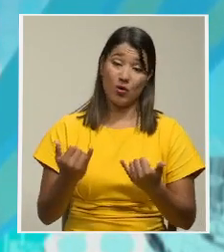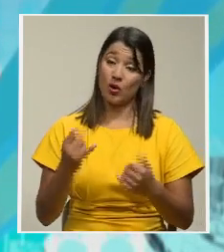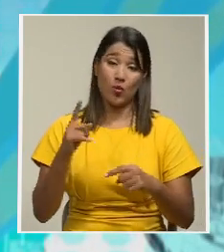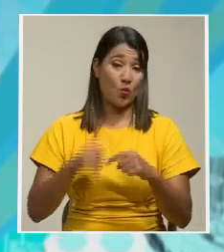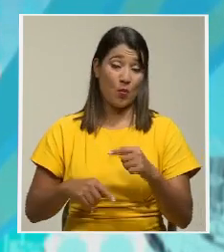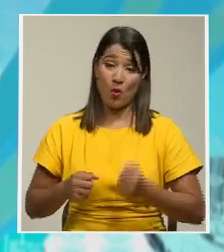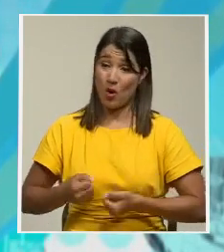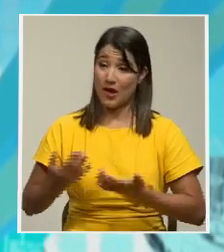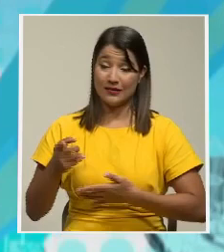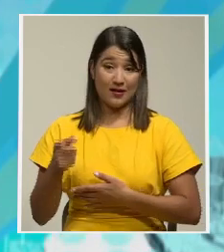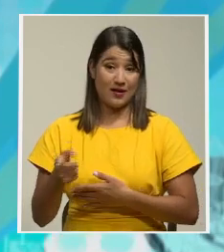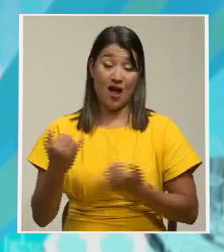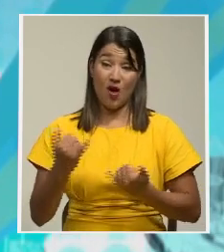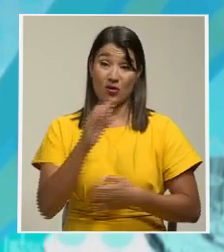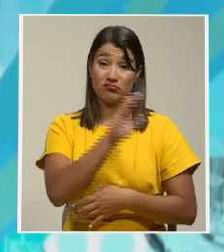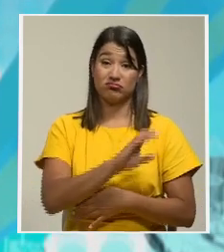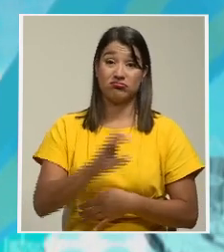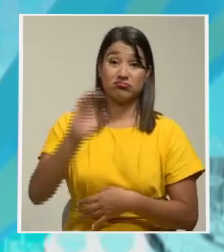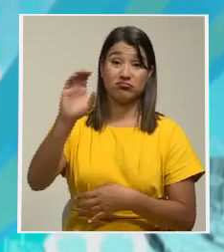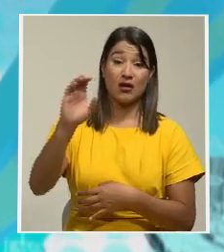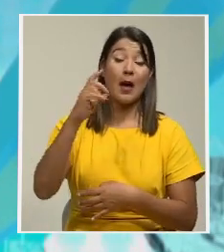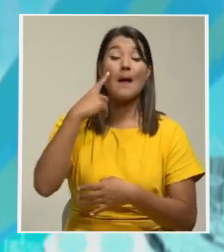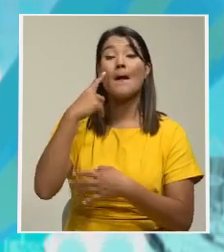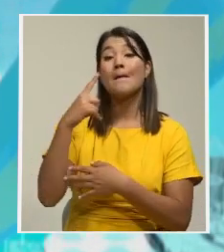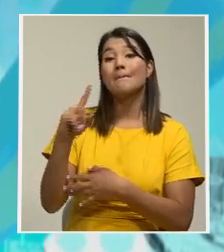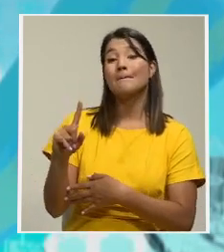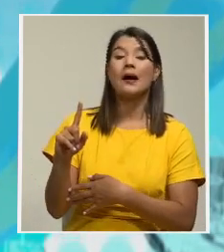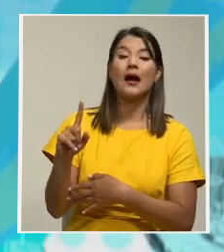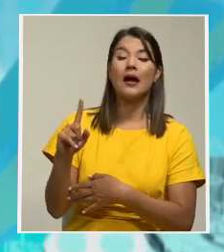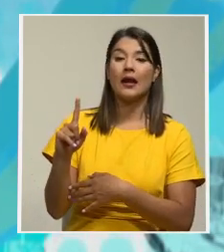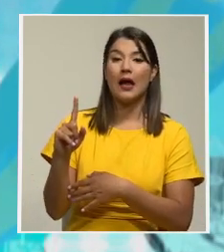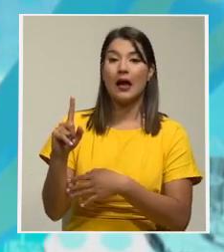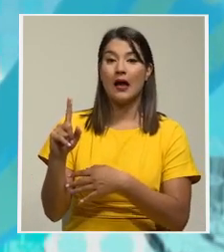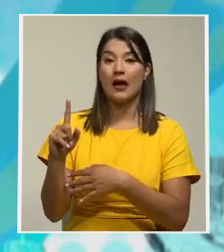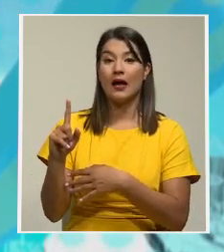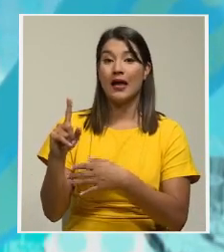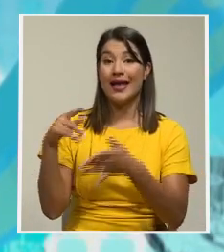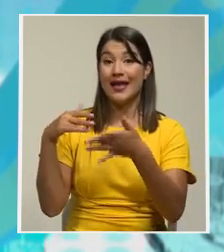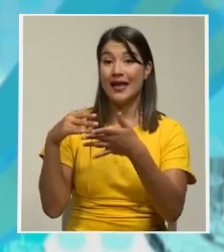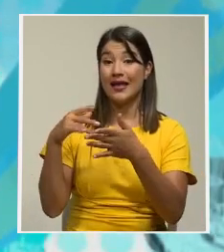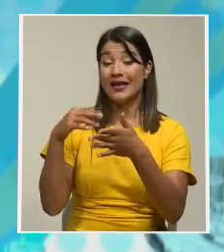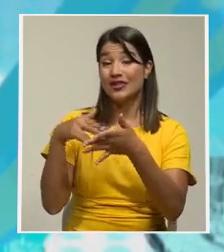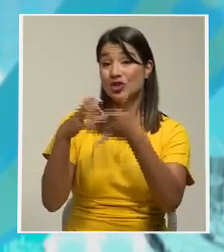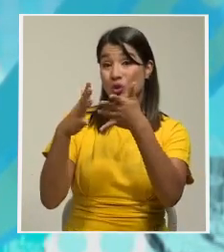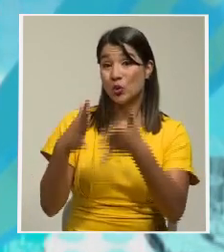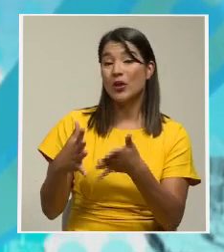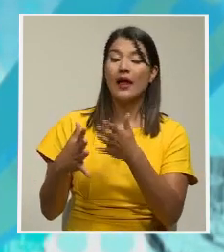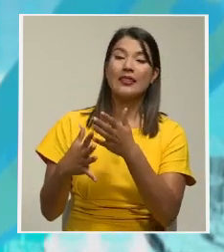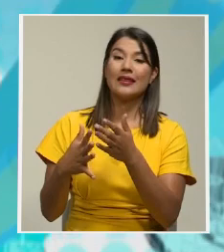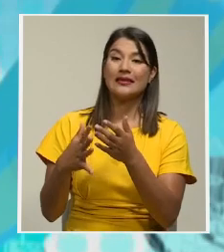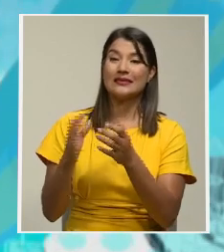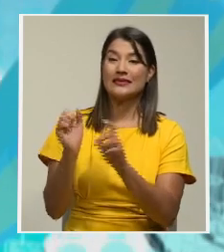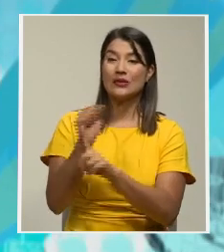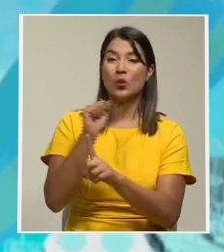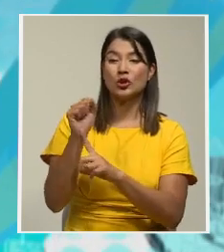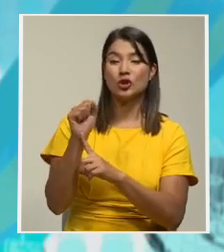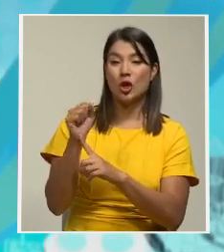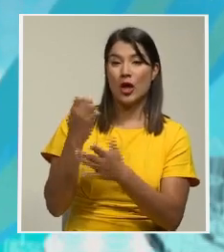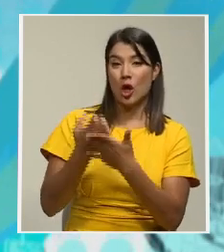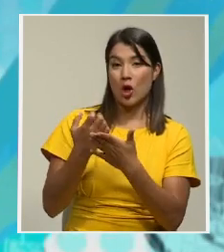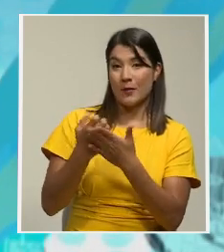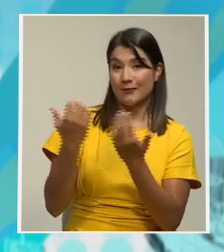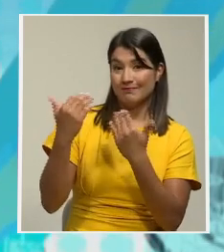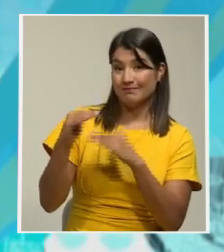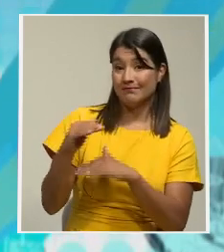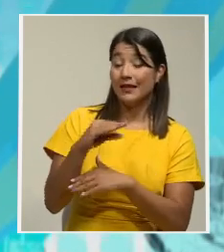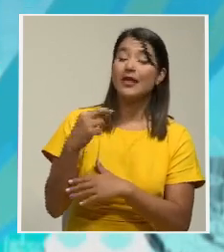en donde es para la vulnerabilidad de los estudiantes de escasos recursos. Y nosotros